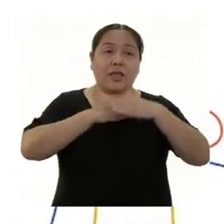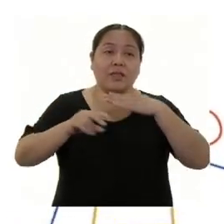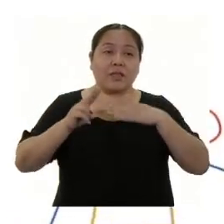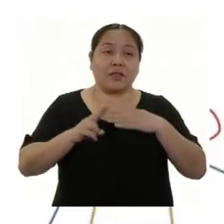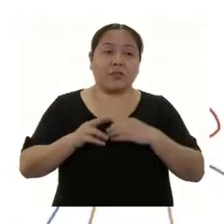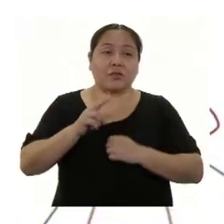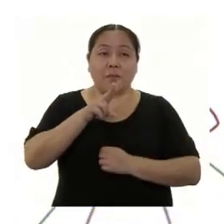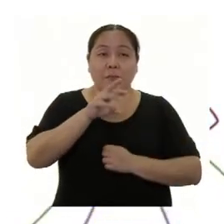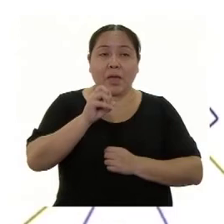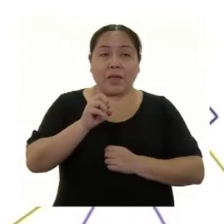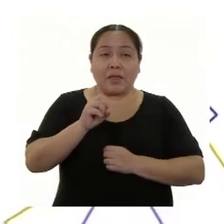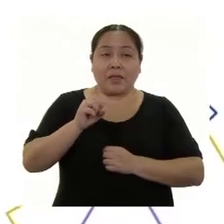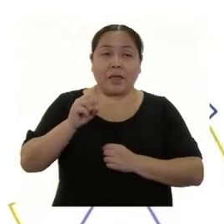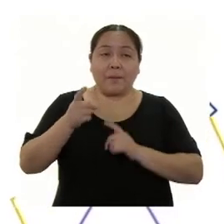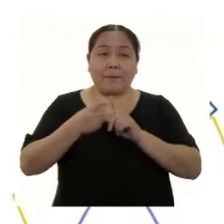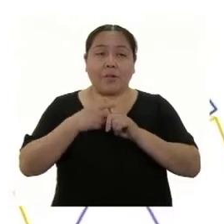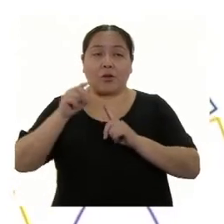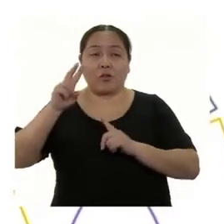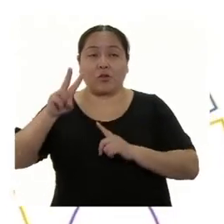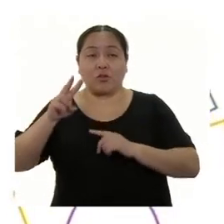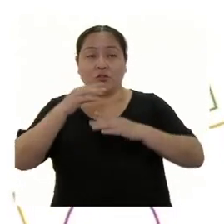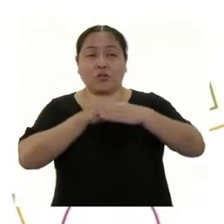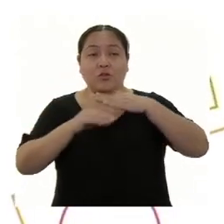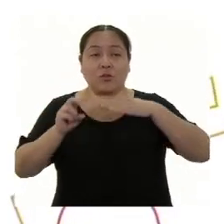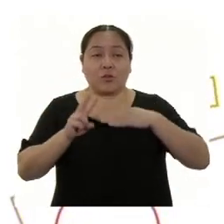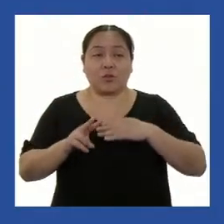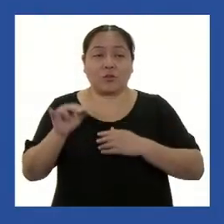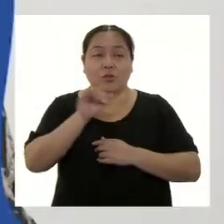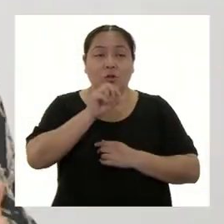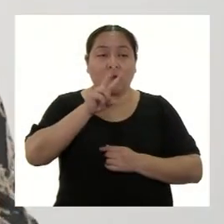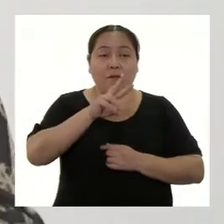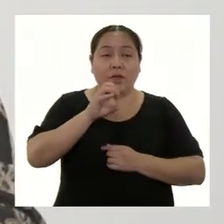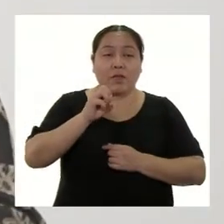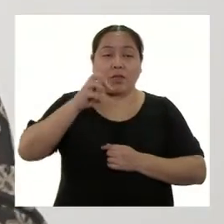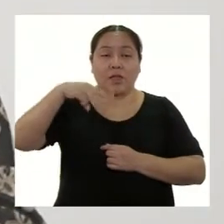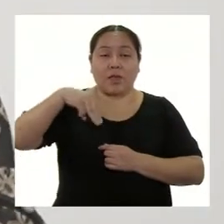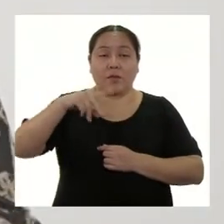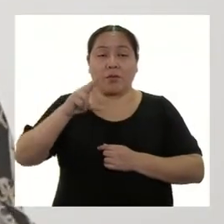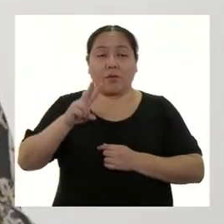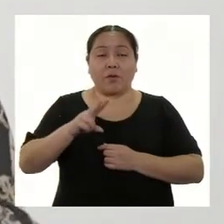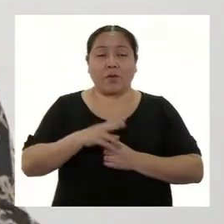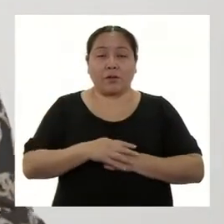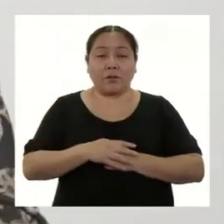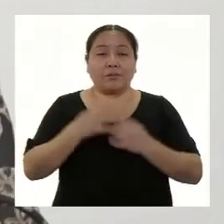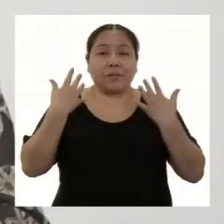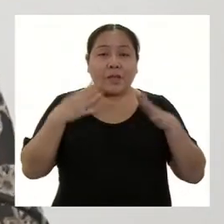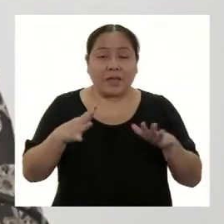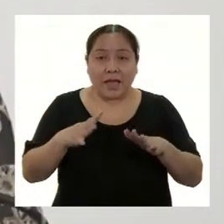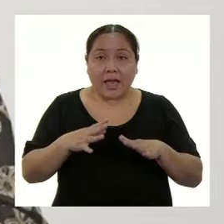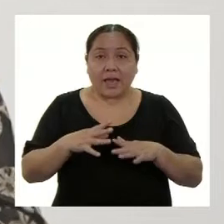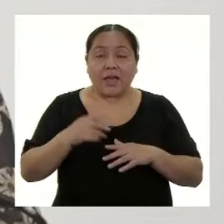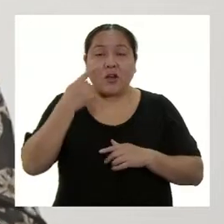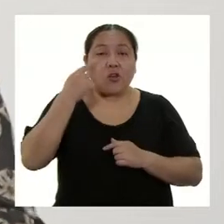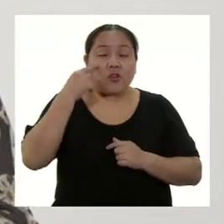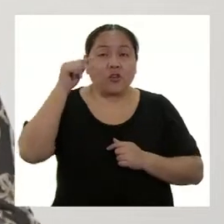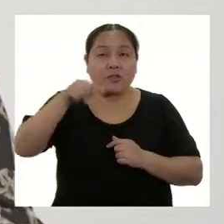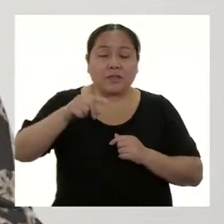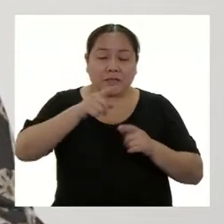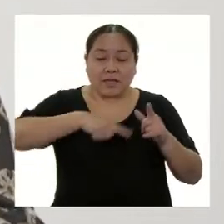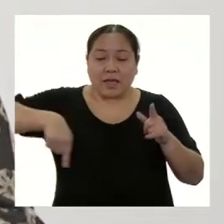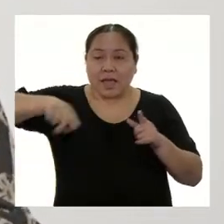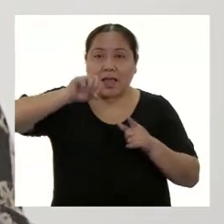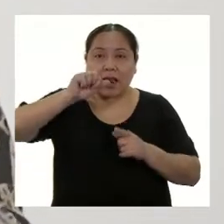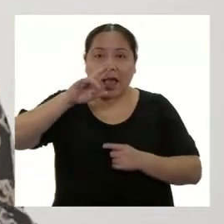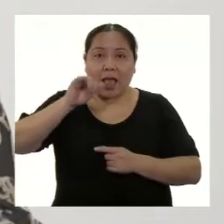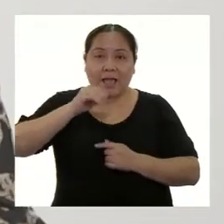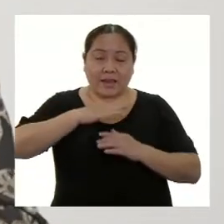como resultado 20 metros cuadrados. Ajá, ahora ya conocemos el área de la superficie